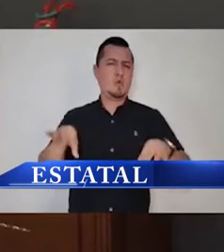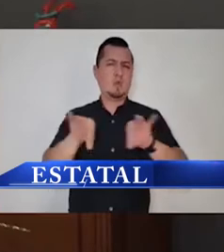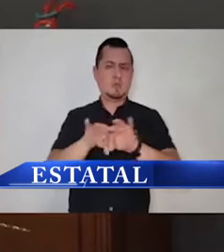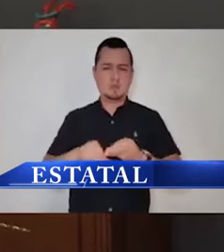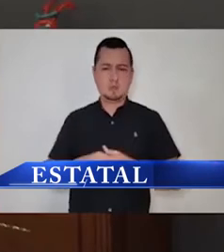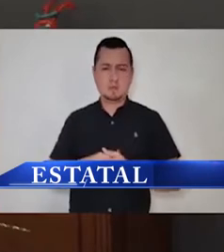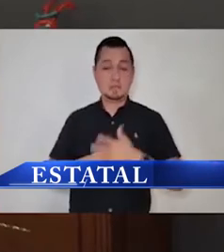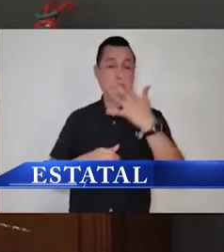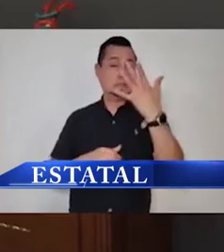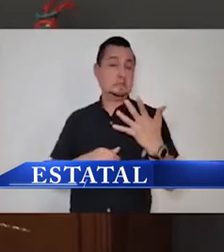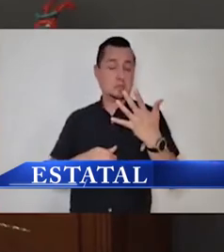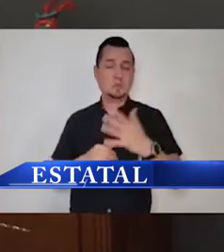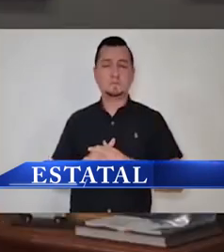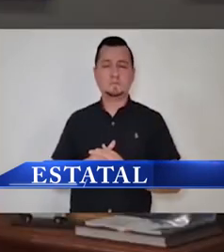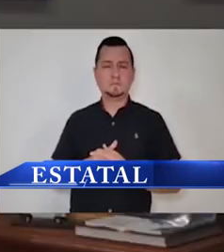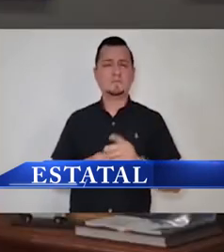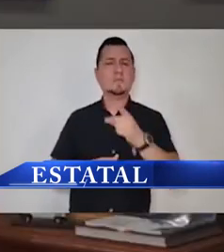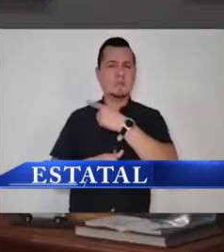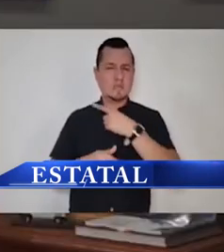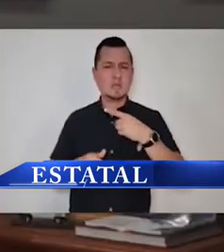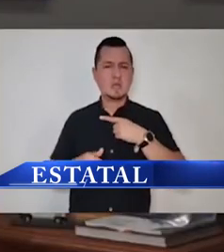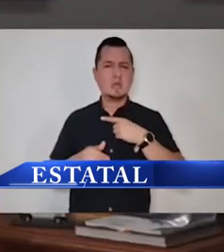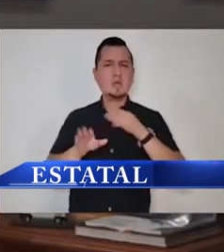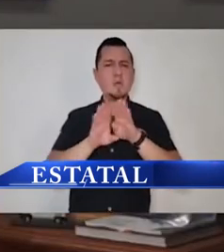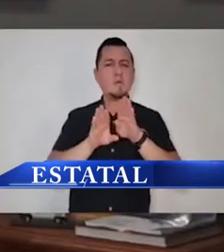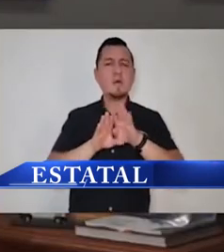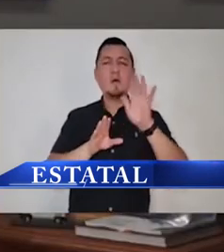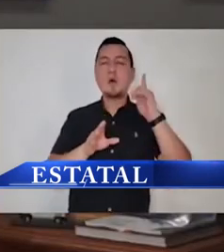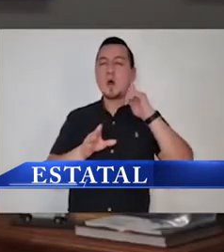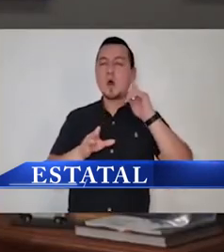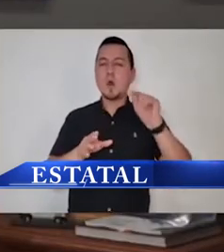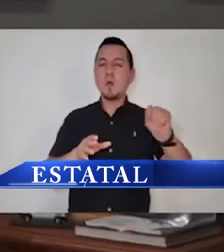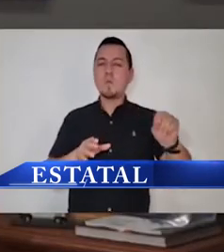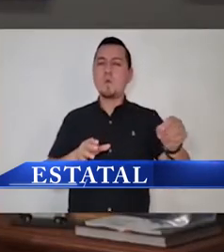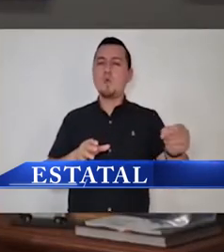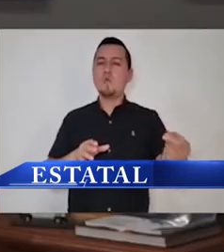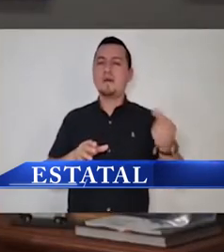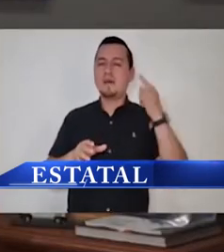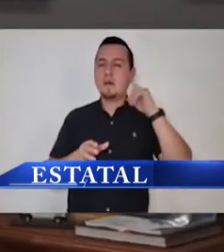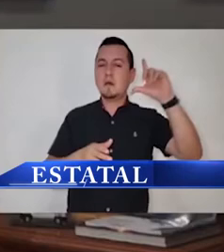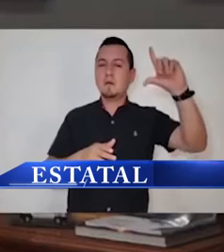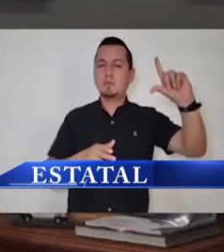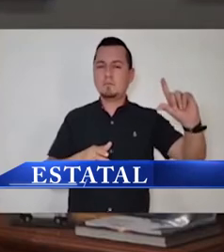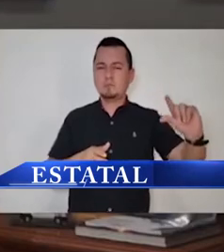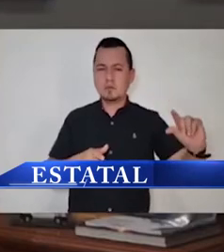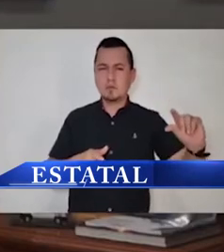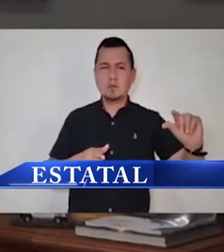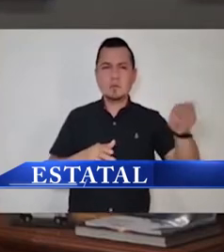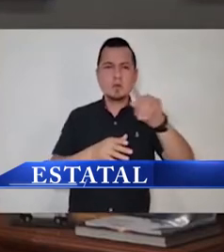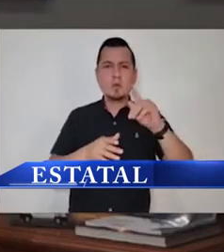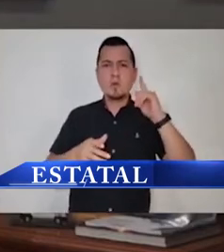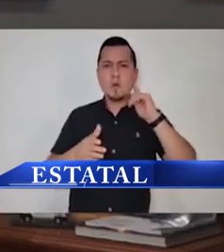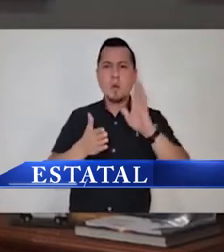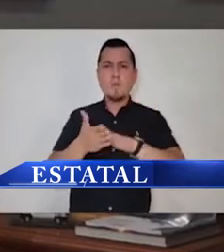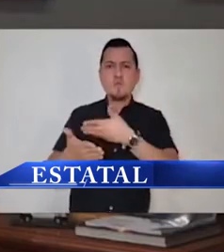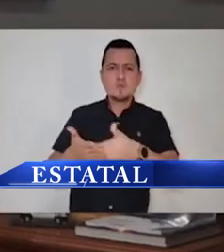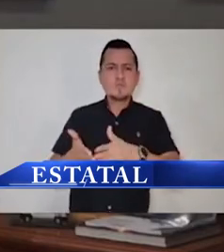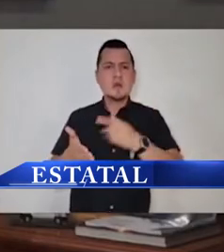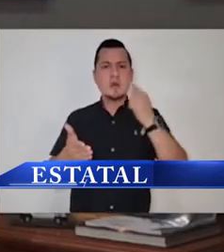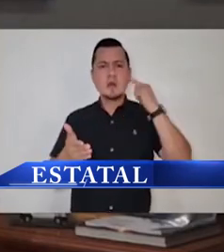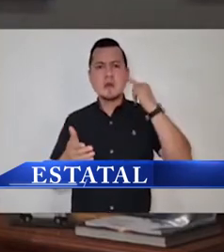acción de salud pública. 5. Bajémosle el volumen. Hoy, en medio de la